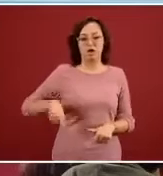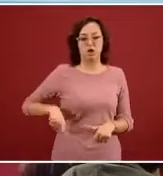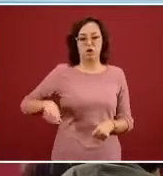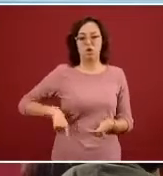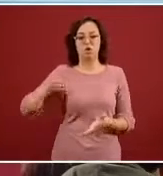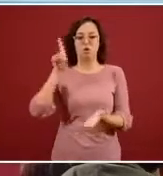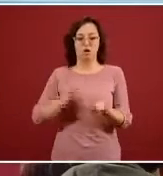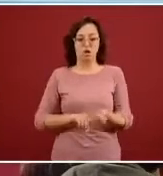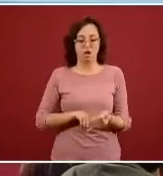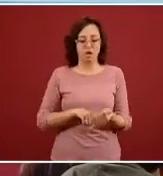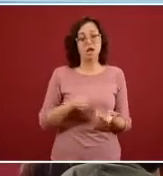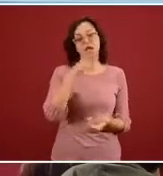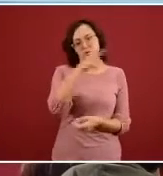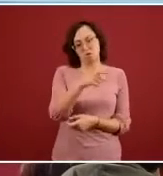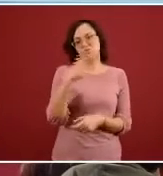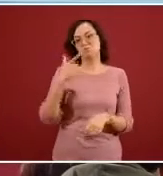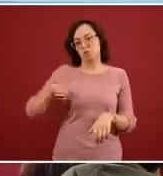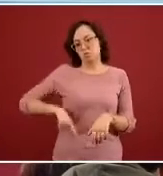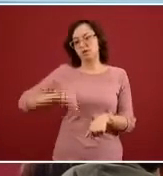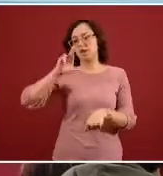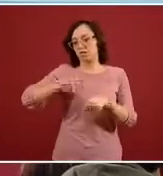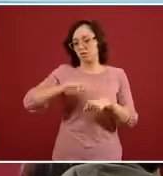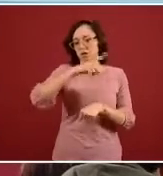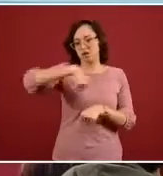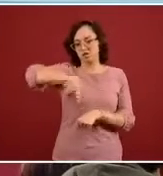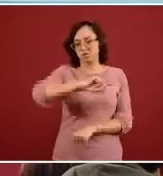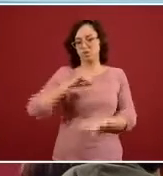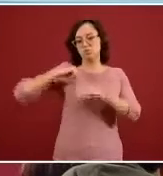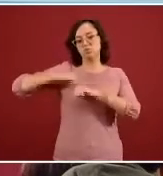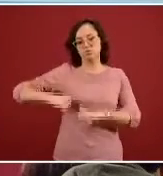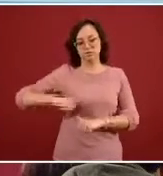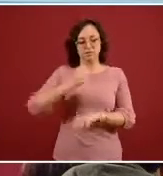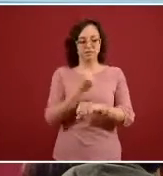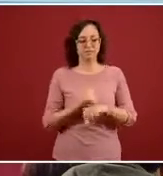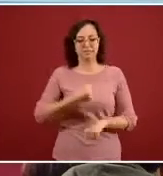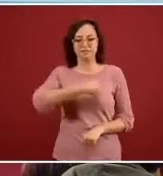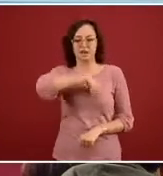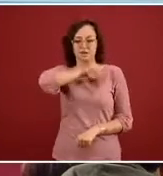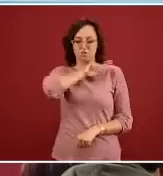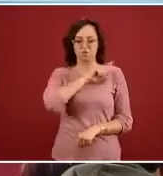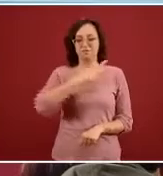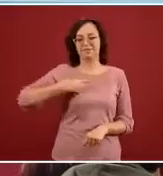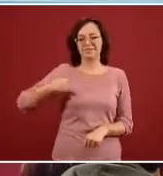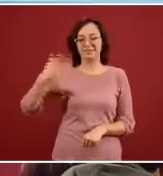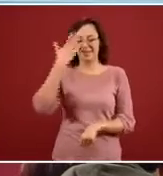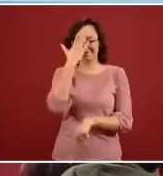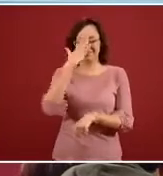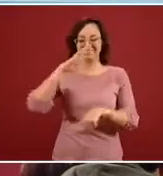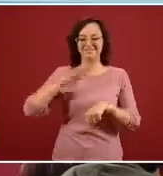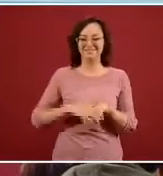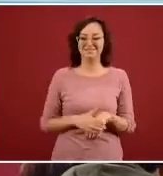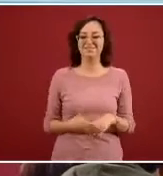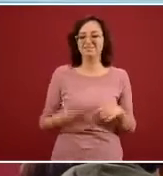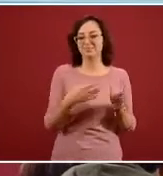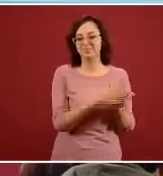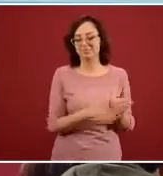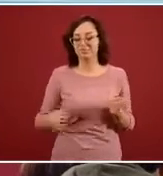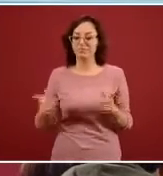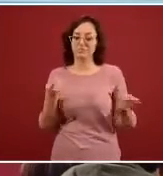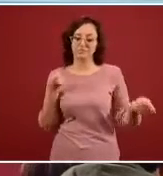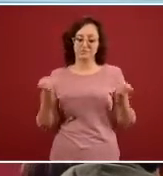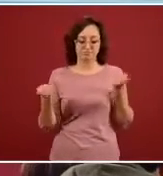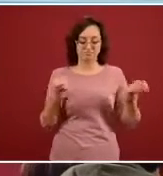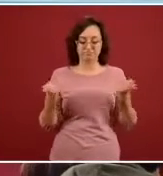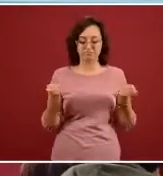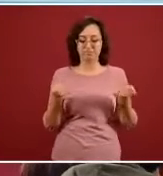estatales son autoridades sanitarias. Esto tengámoslo muy claro. Entonces, hay un tramo de control, hay un tramo de responsabilidad